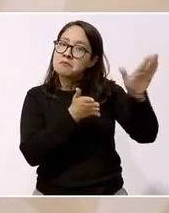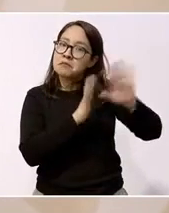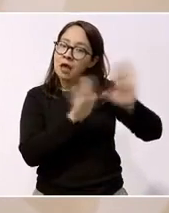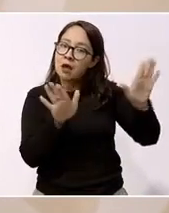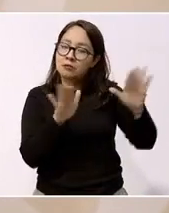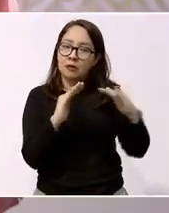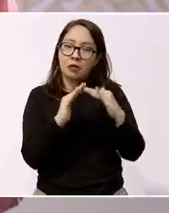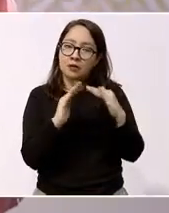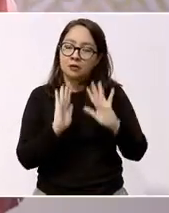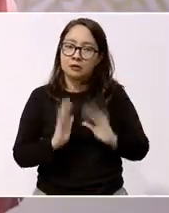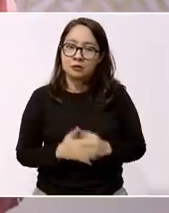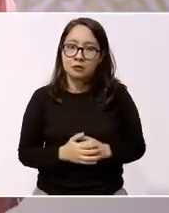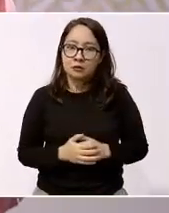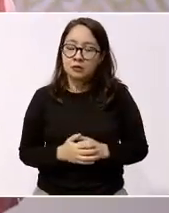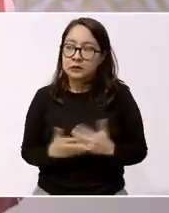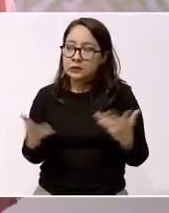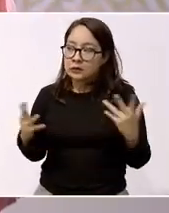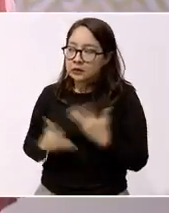ya,